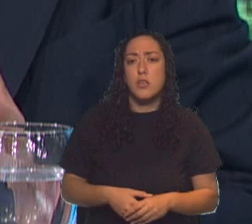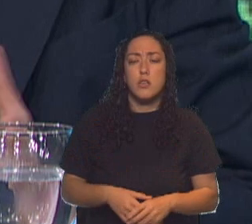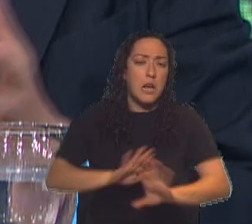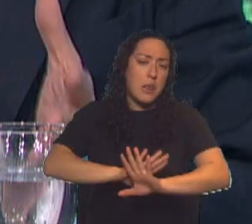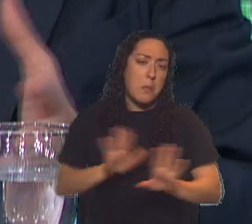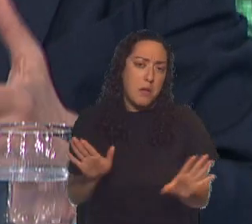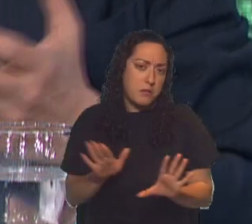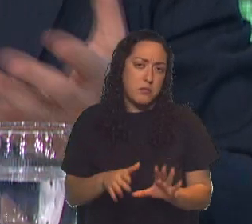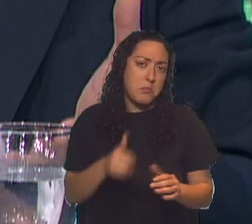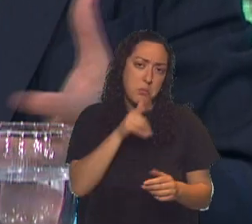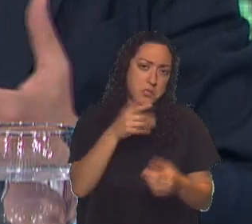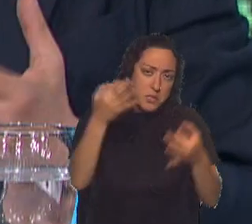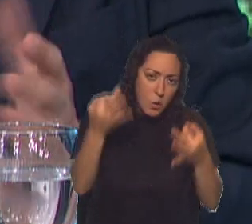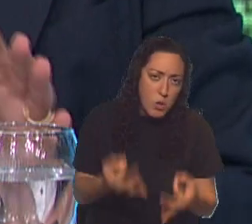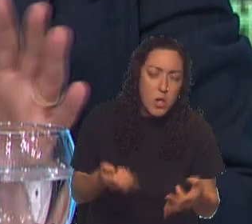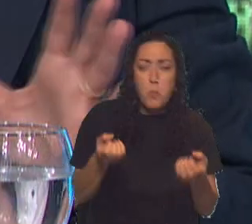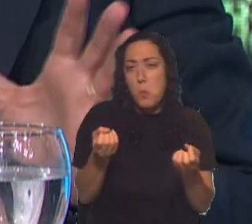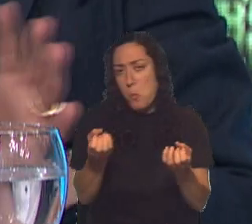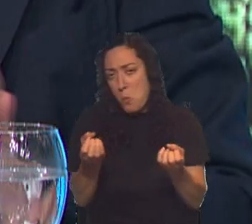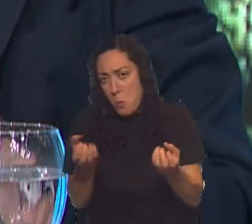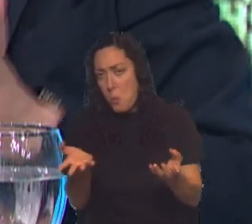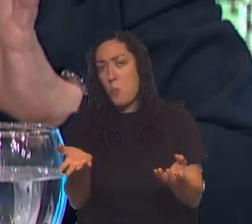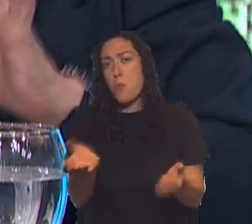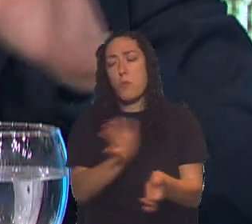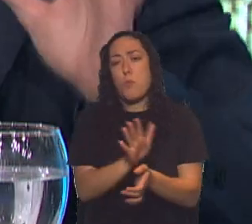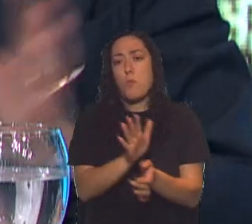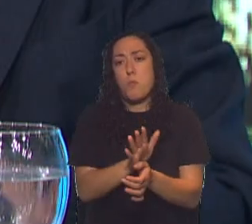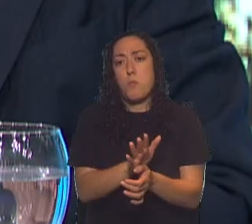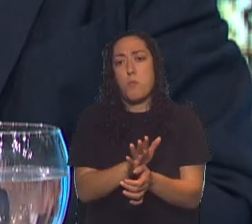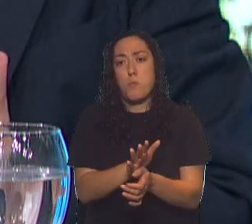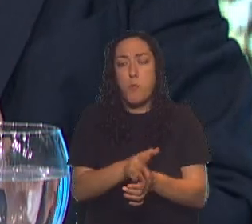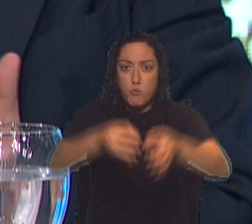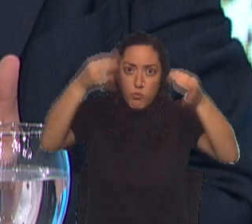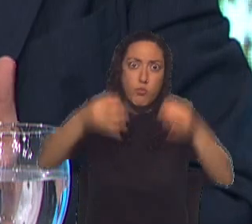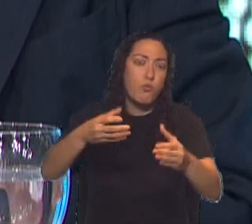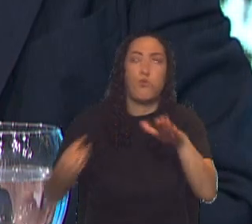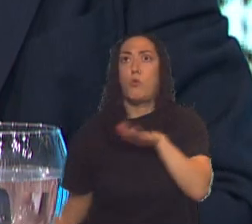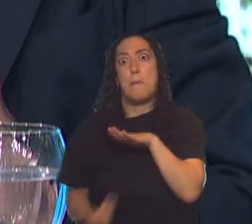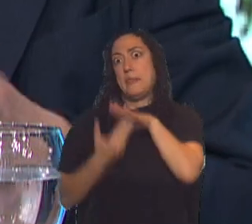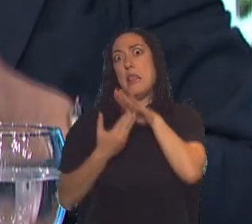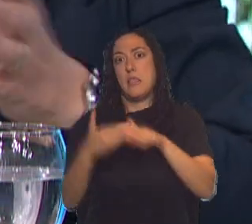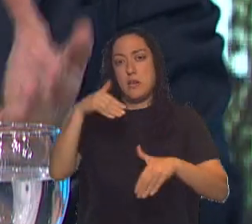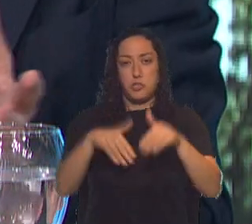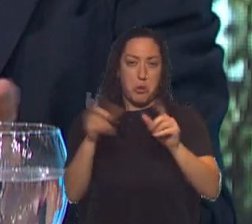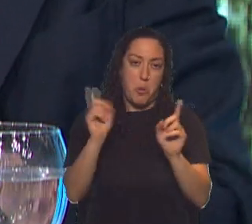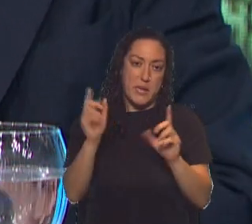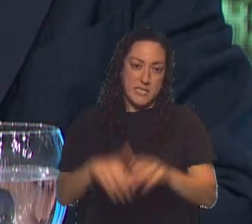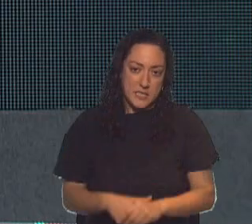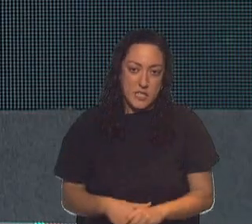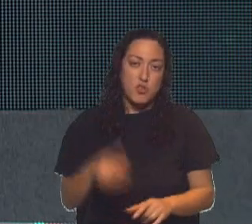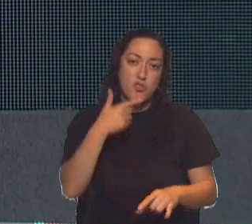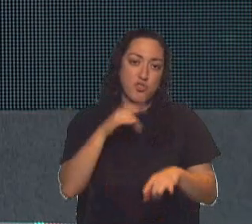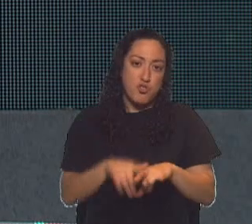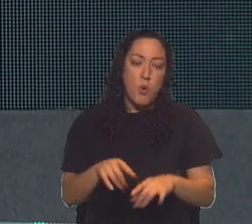eso me parece bien Está bueno no lo tomemos como la variable electoral porque creo que no lo son porque creo que es si no